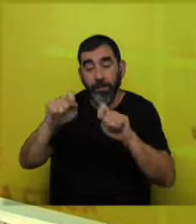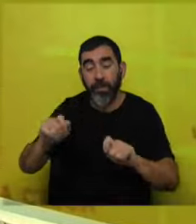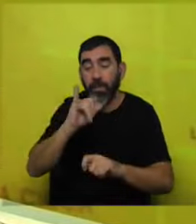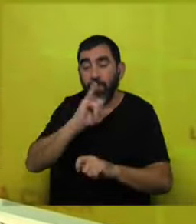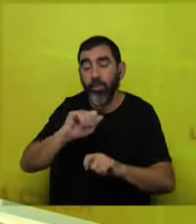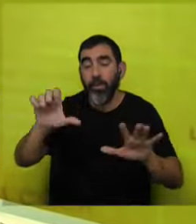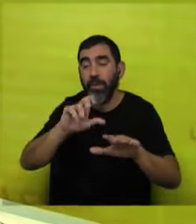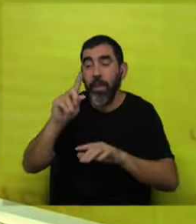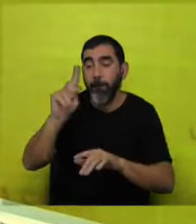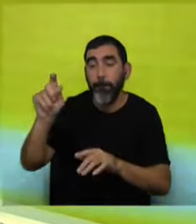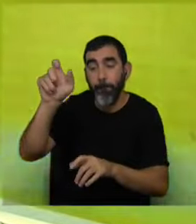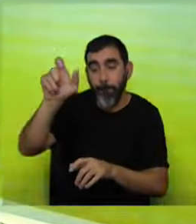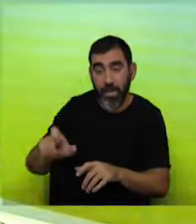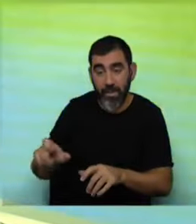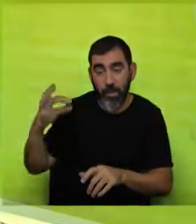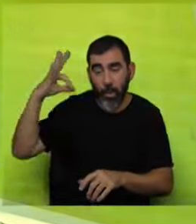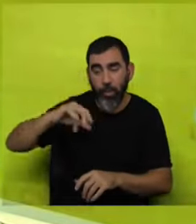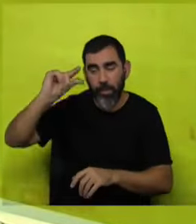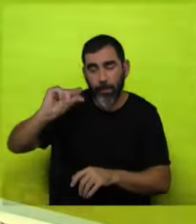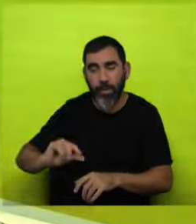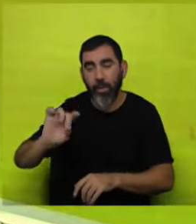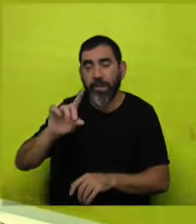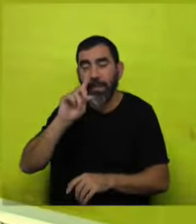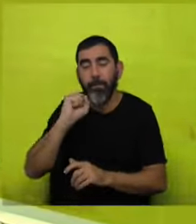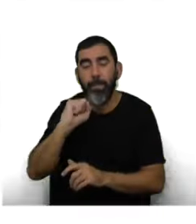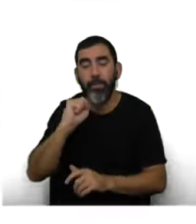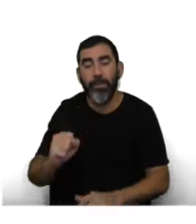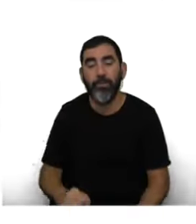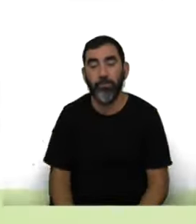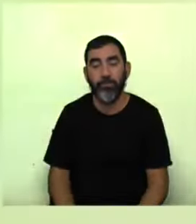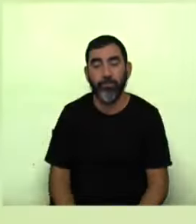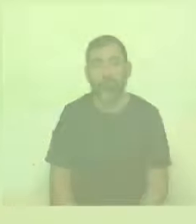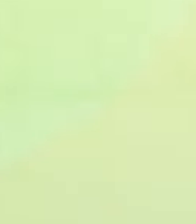66,000 asalariados cobran menos de 15000 pesos